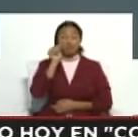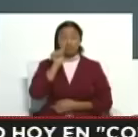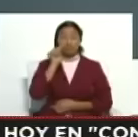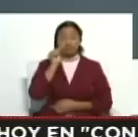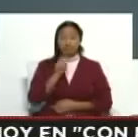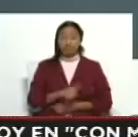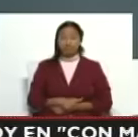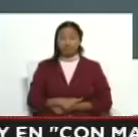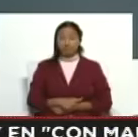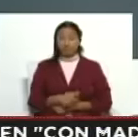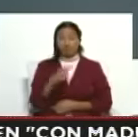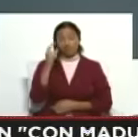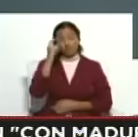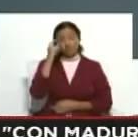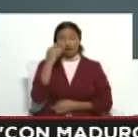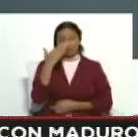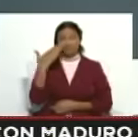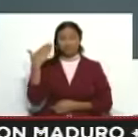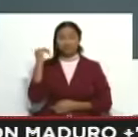hace unos días,